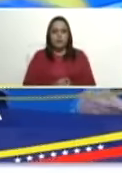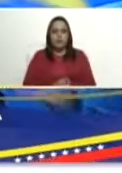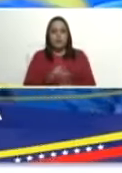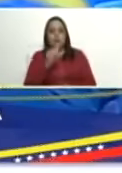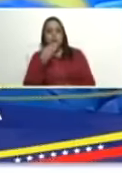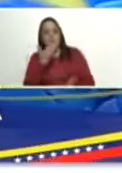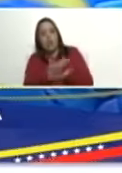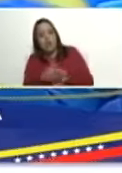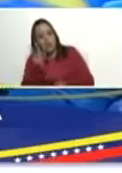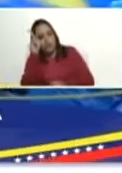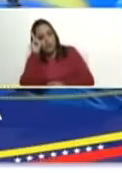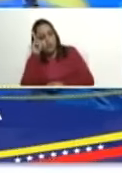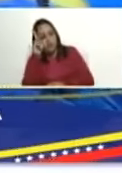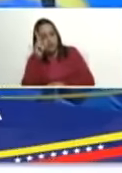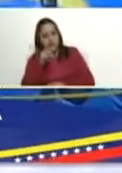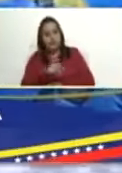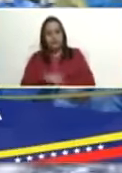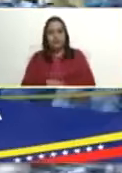profesor.